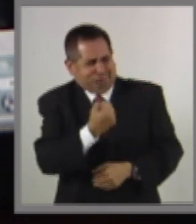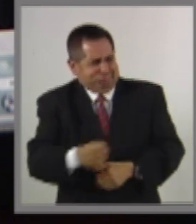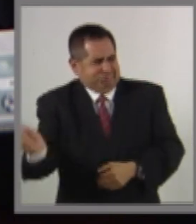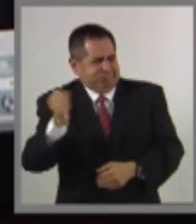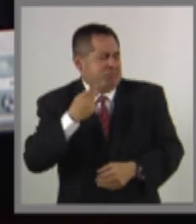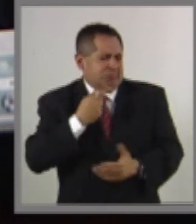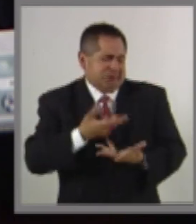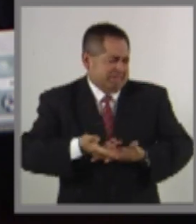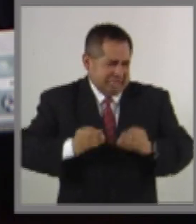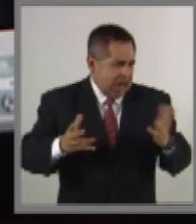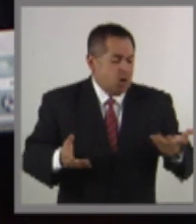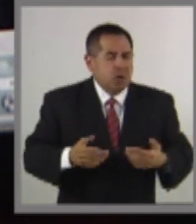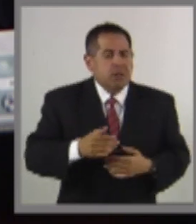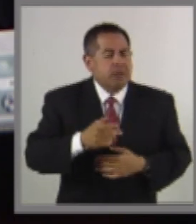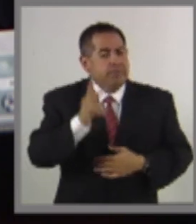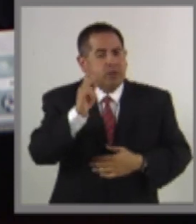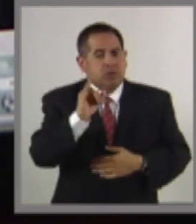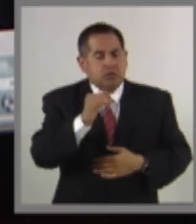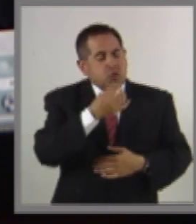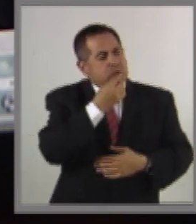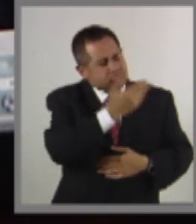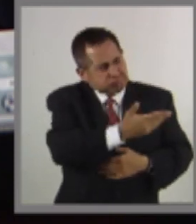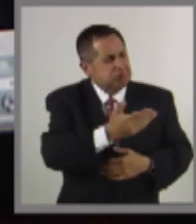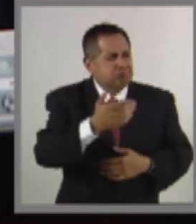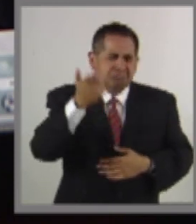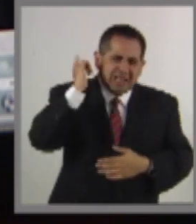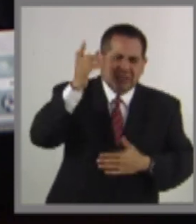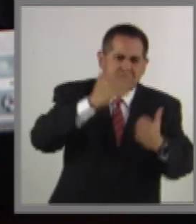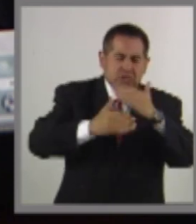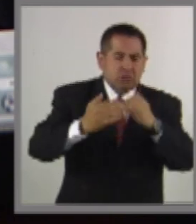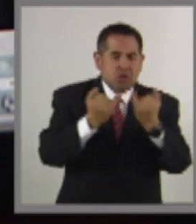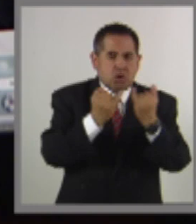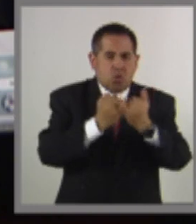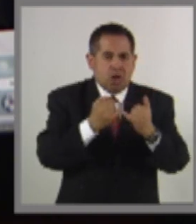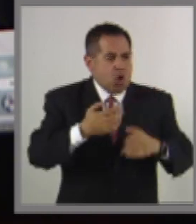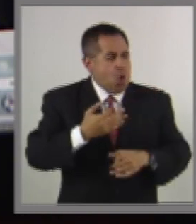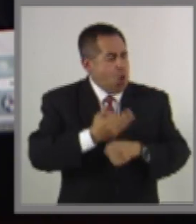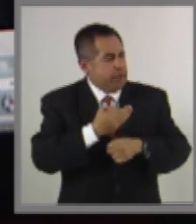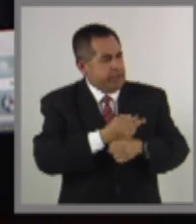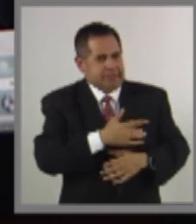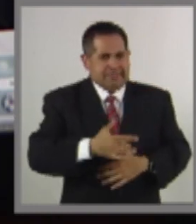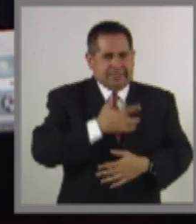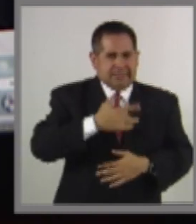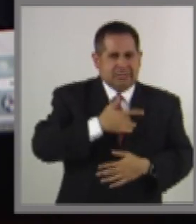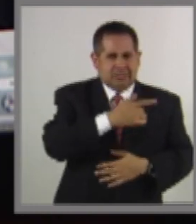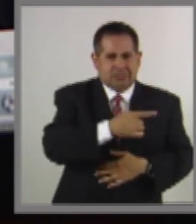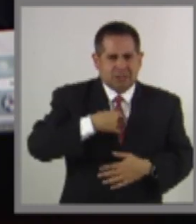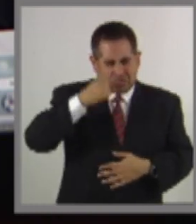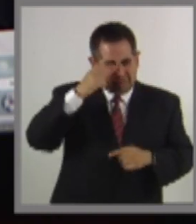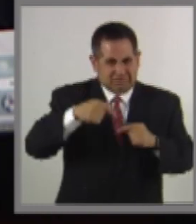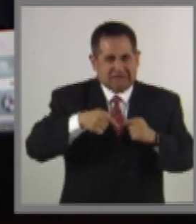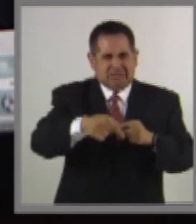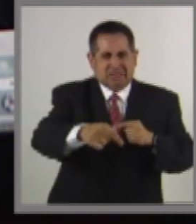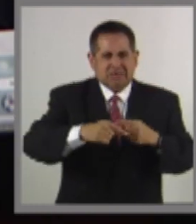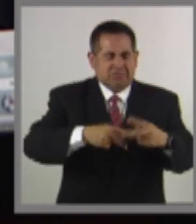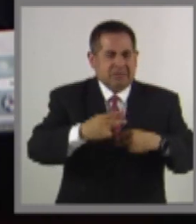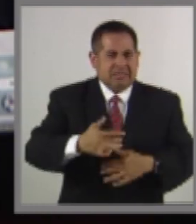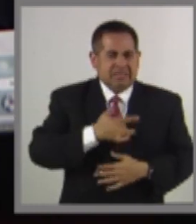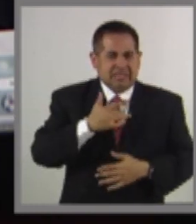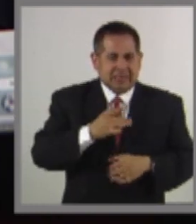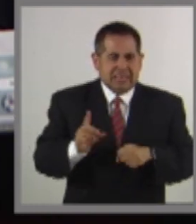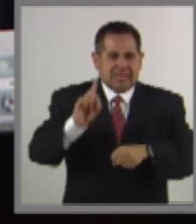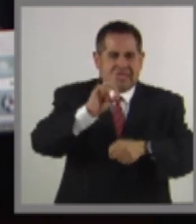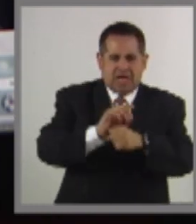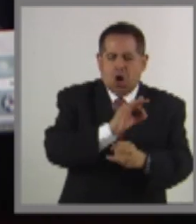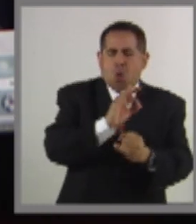terminaríamos. Pero sí, le deseo mucho éxito. Así como usted se siente ahorita, yo me voy a sentir así el día